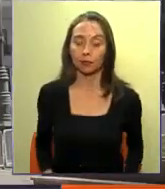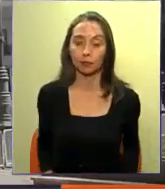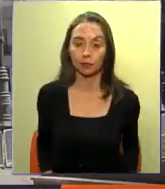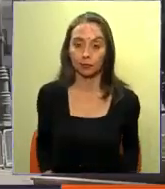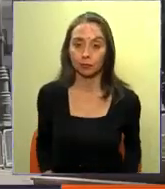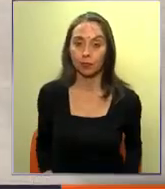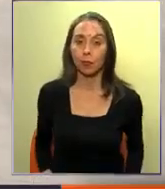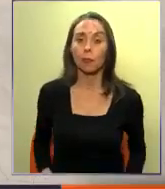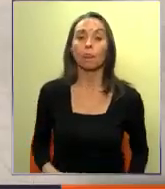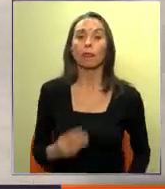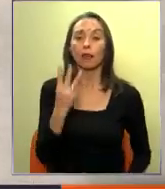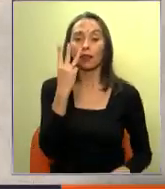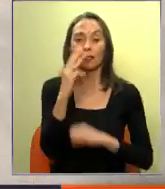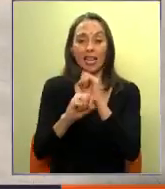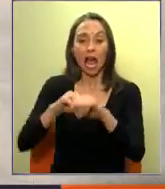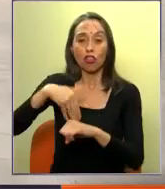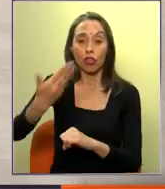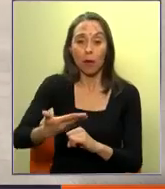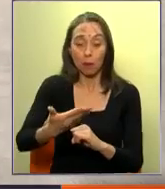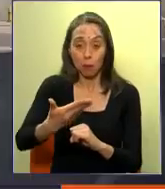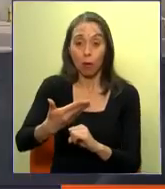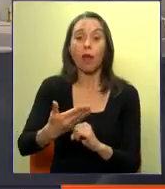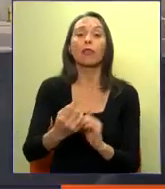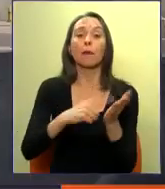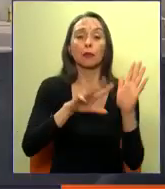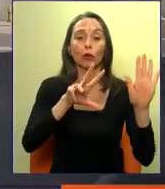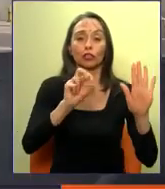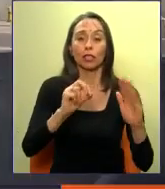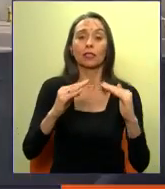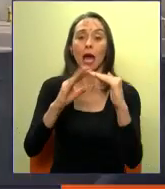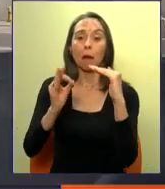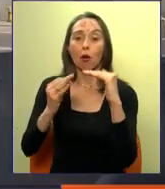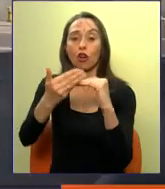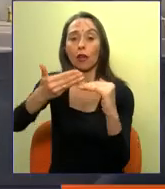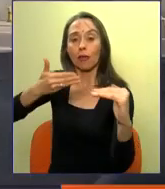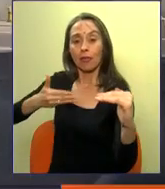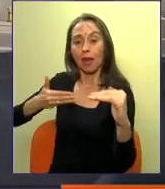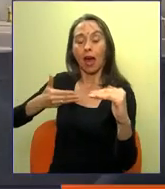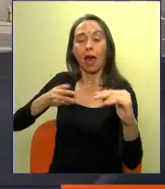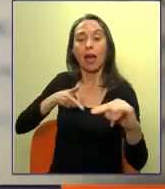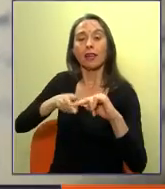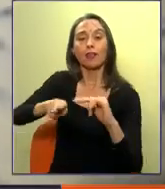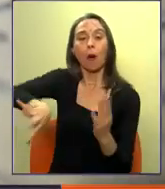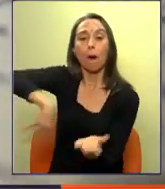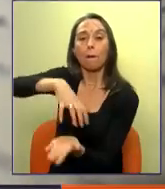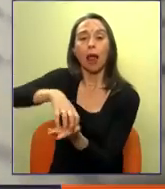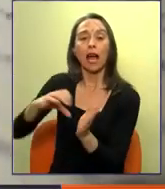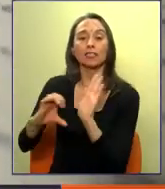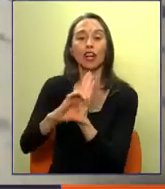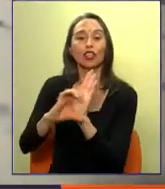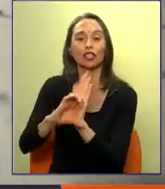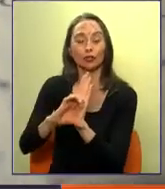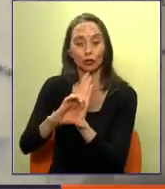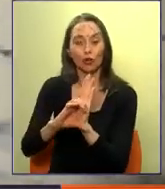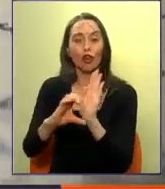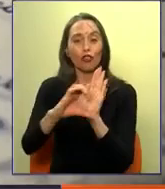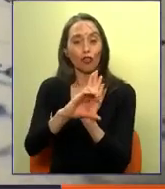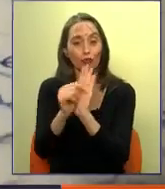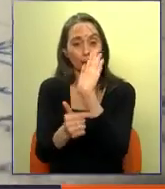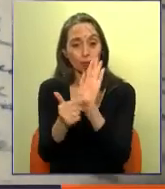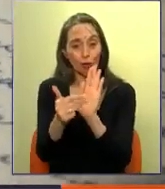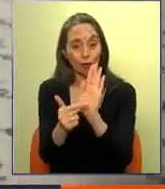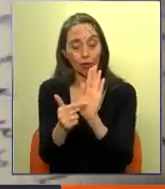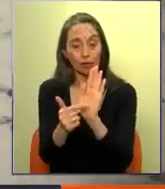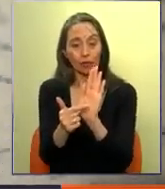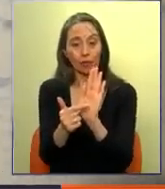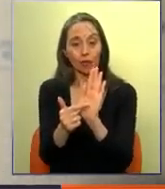Tres años después, detrás de la moneda, se inauguraba la Plaza de la Constitución que hoy conocemos. Pero la Carta Fundamental estaba en